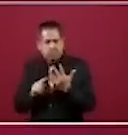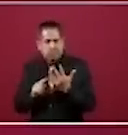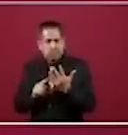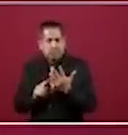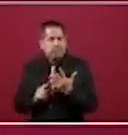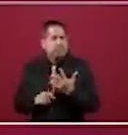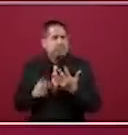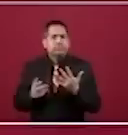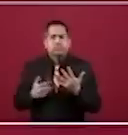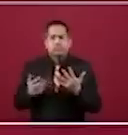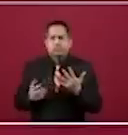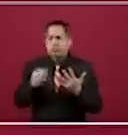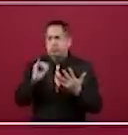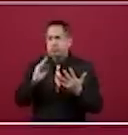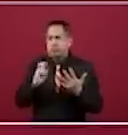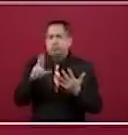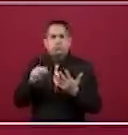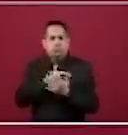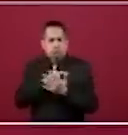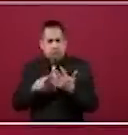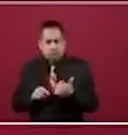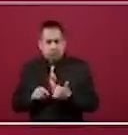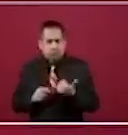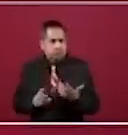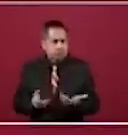de la Ibero.